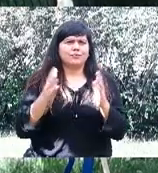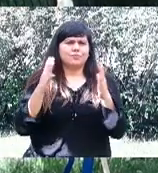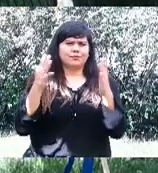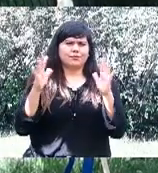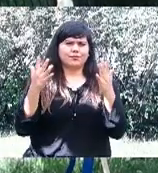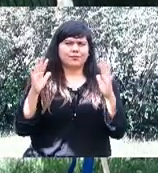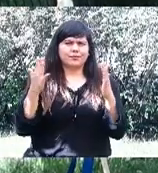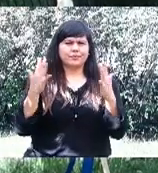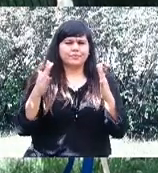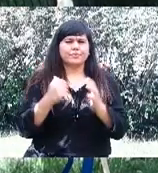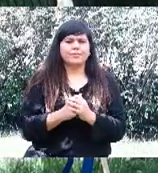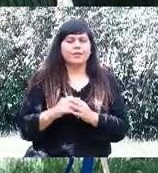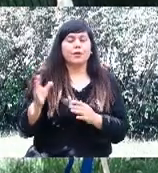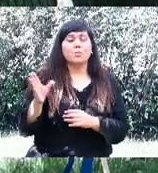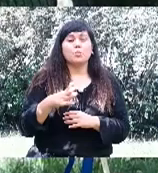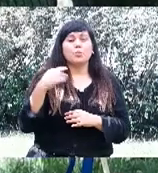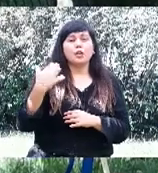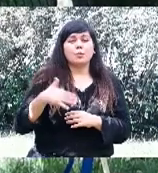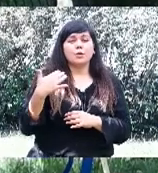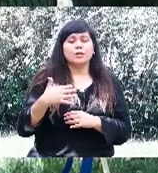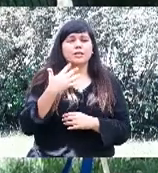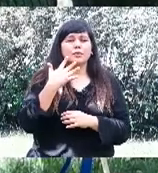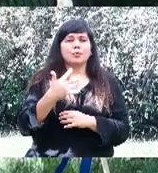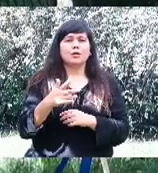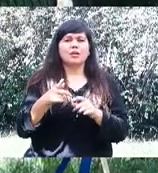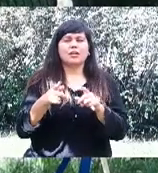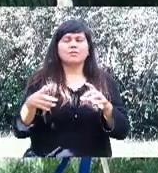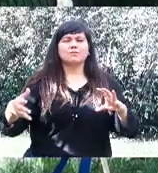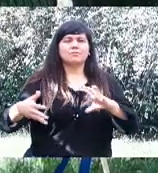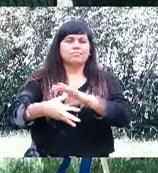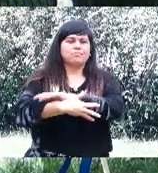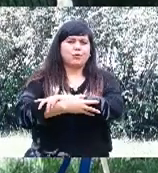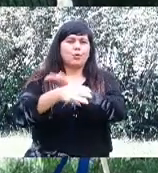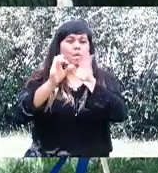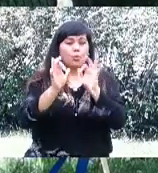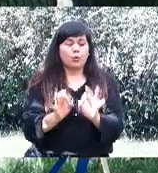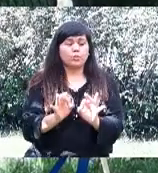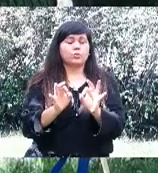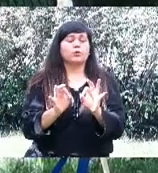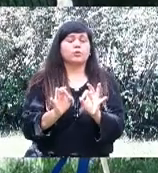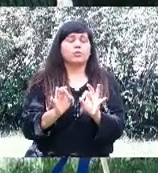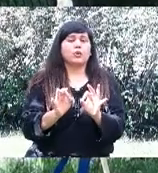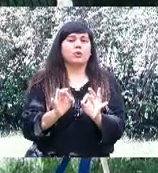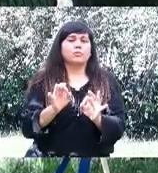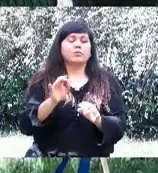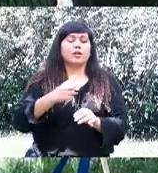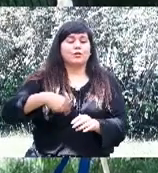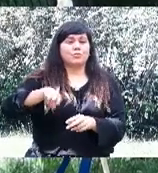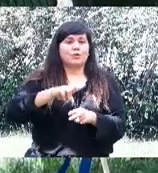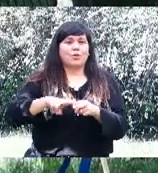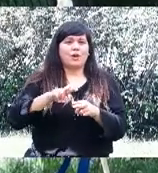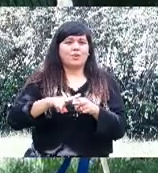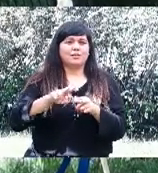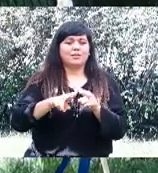que muy muy importante esto porque es entrelazamiento justamente que realizamos hacia fuera con otra otras